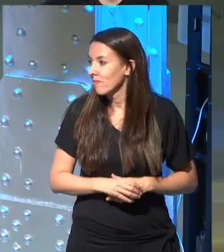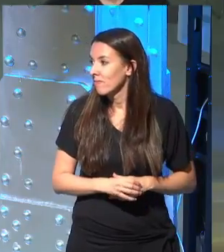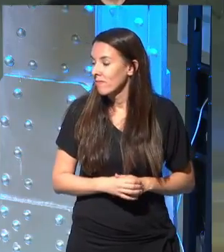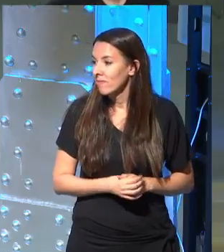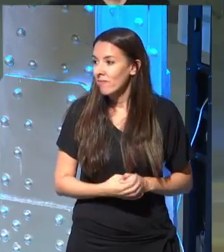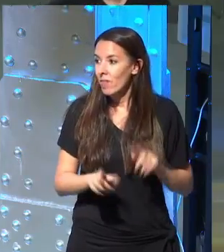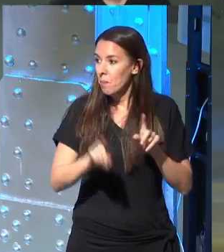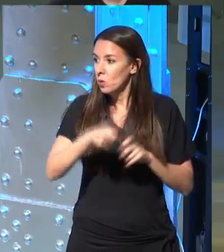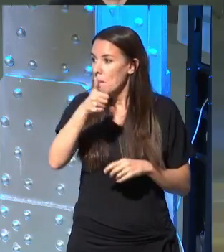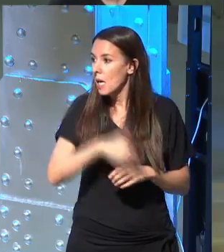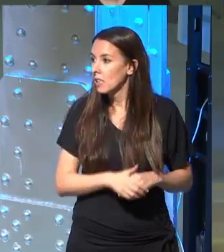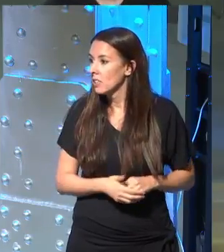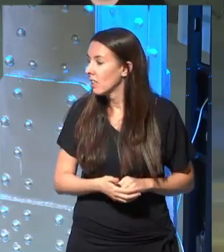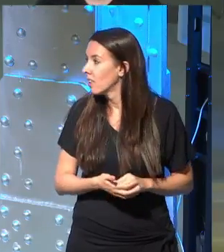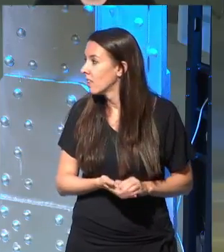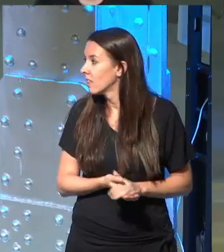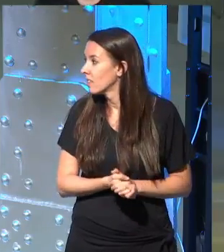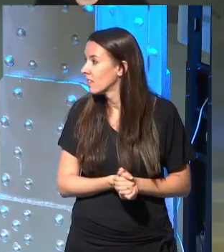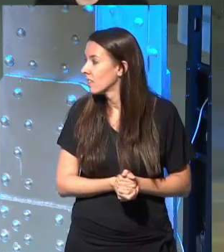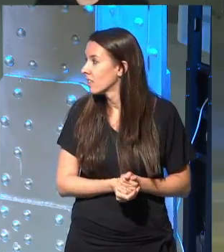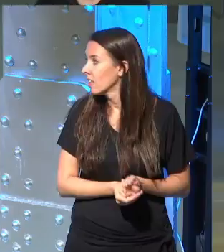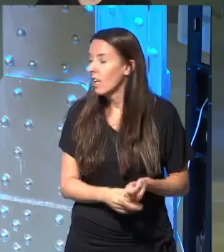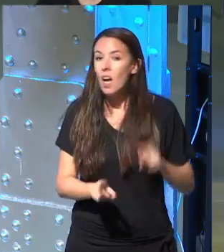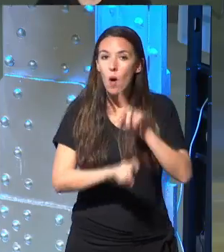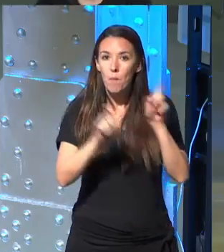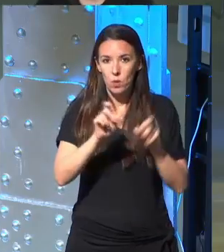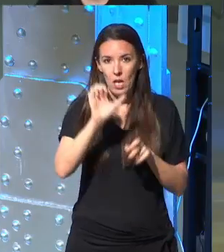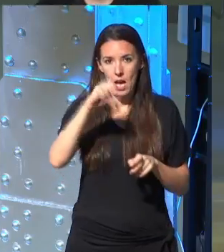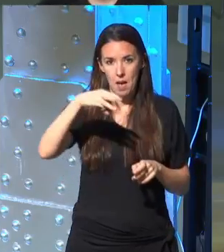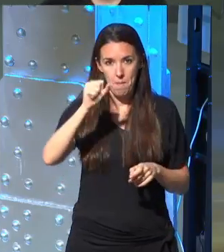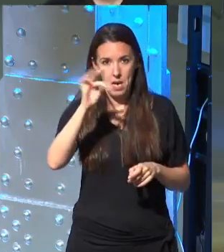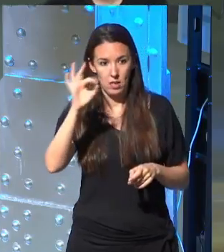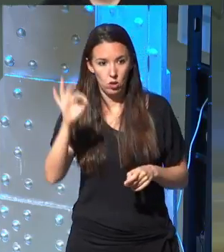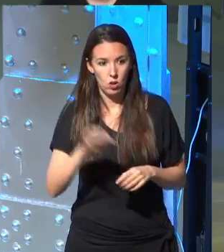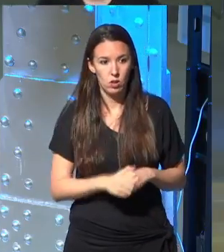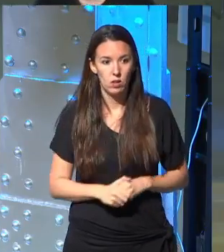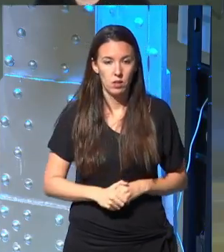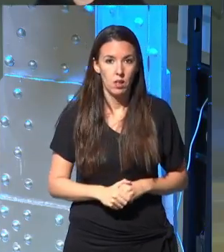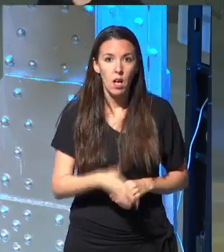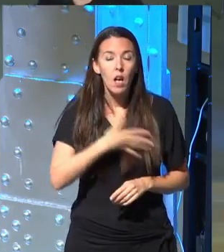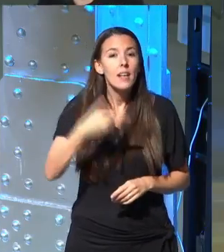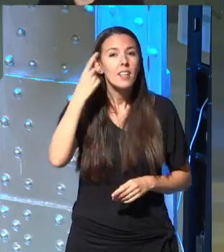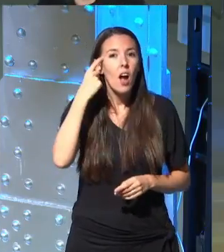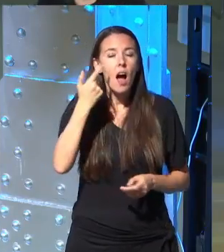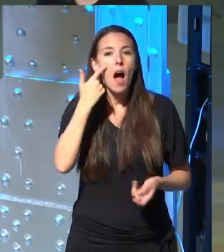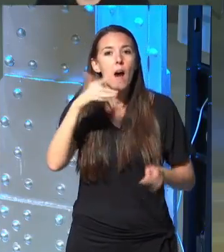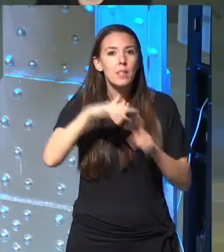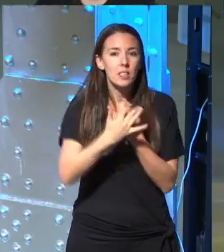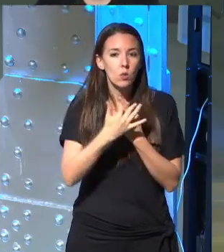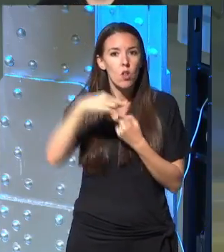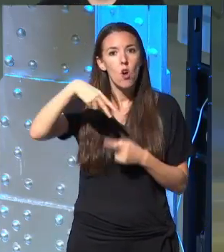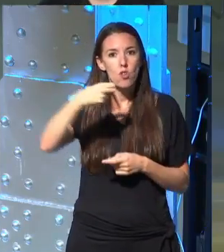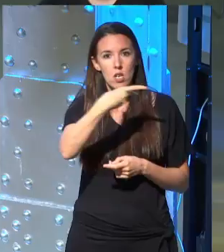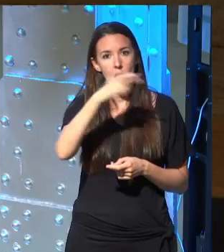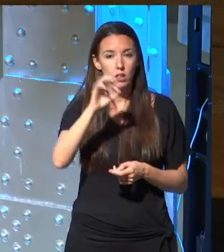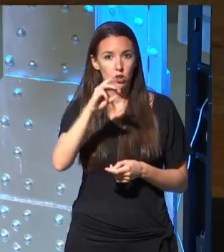Había otra pregunta por ahí. Tengo una pregunta para Emato. Quiero saber en qué situación está Nacho